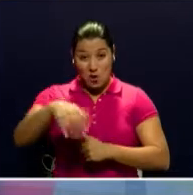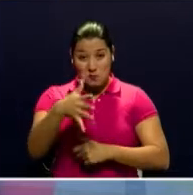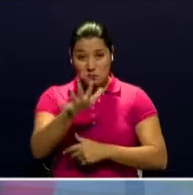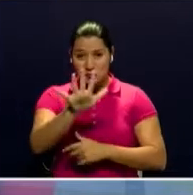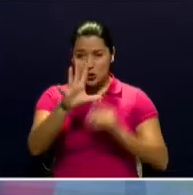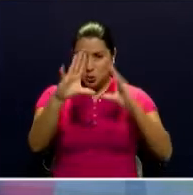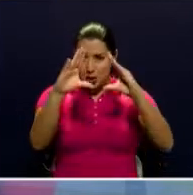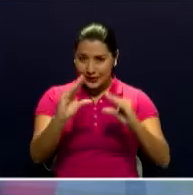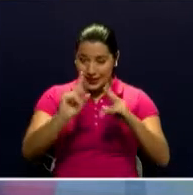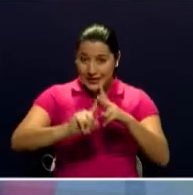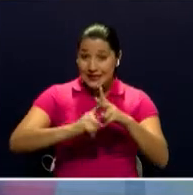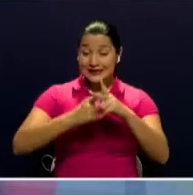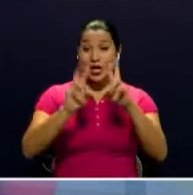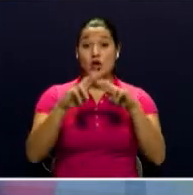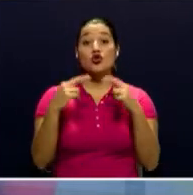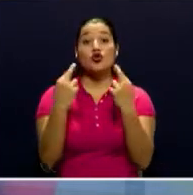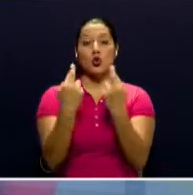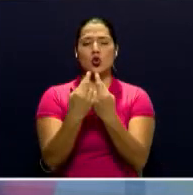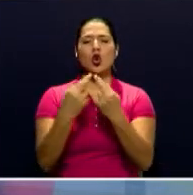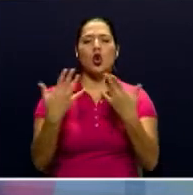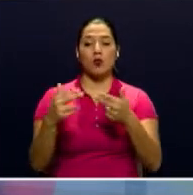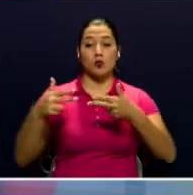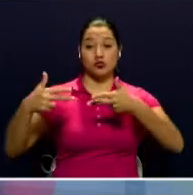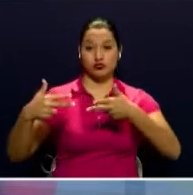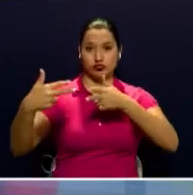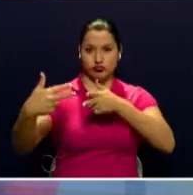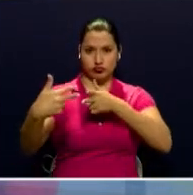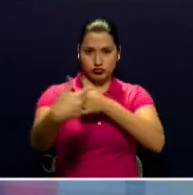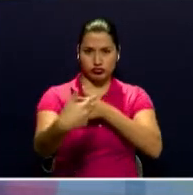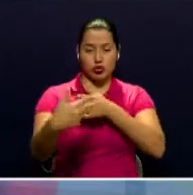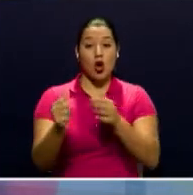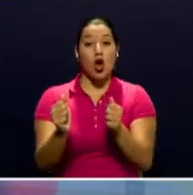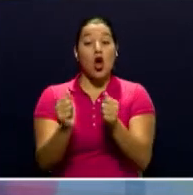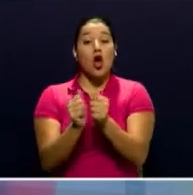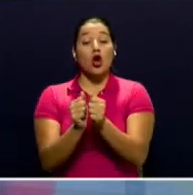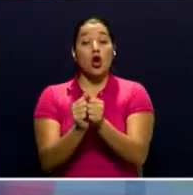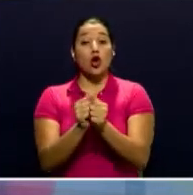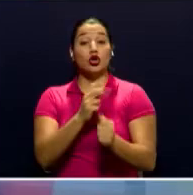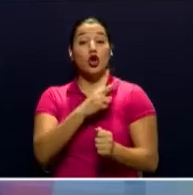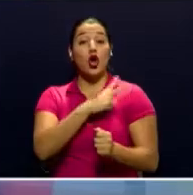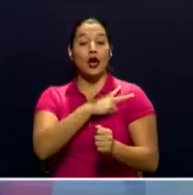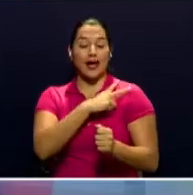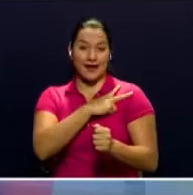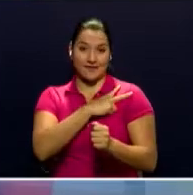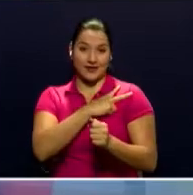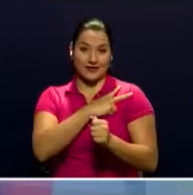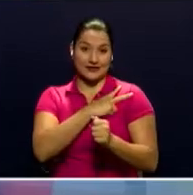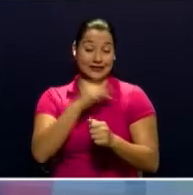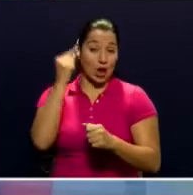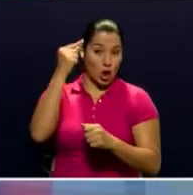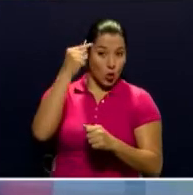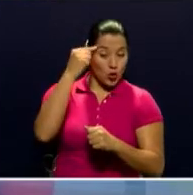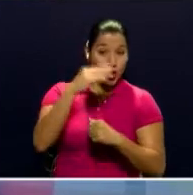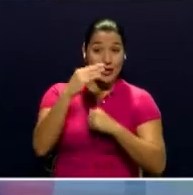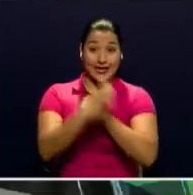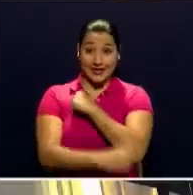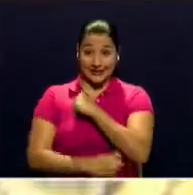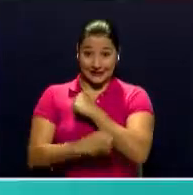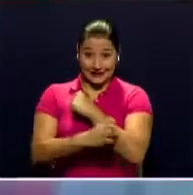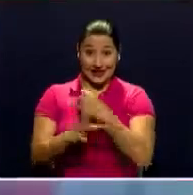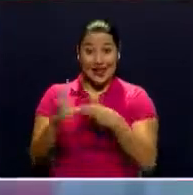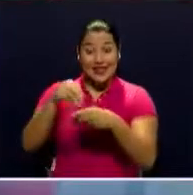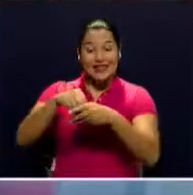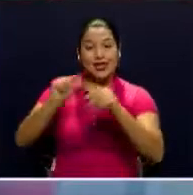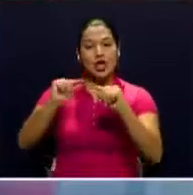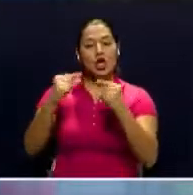tarde una reunión virtual con los jefes de Estado y de Gobierno que conforman el Sistema de Integración Económica, conocido como SICA,